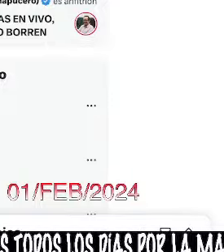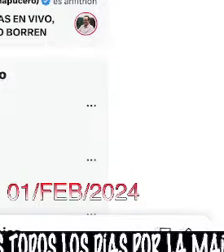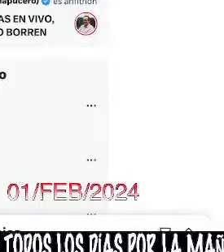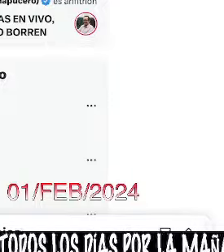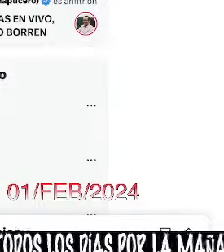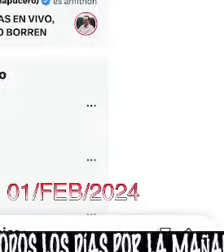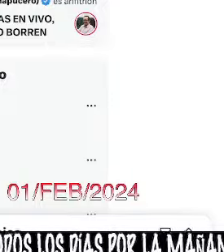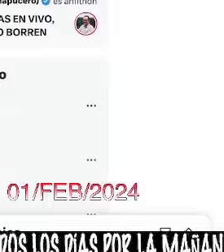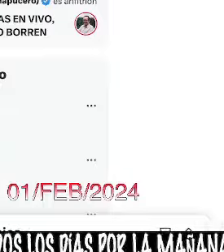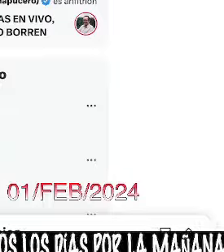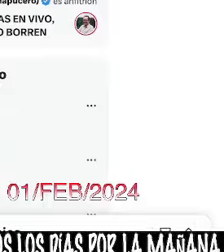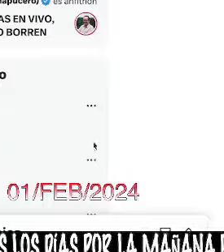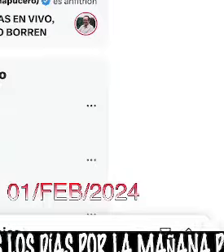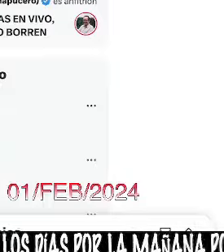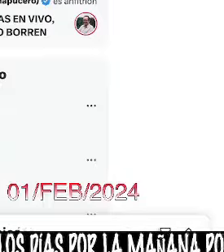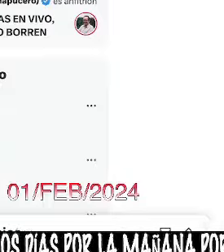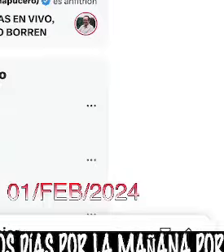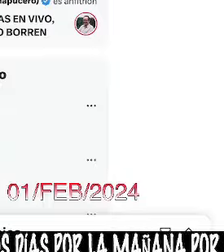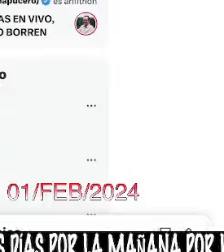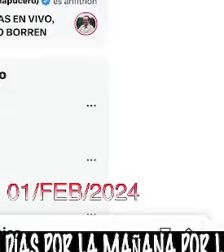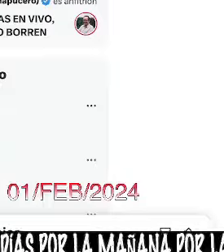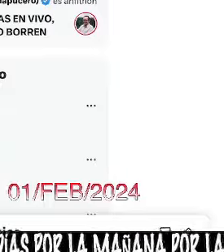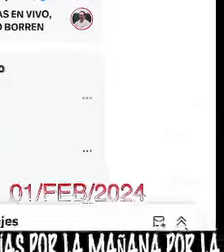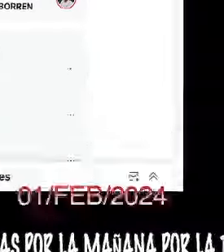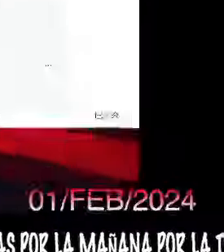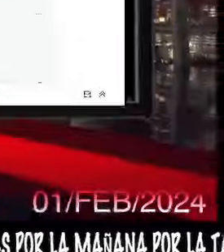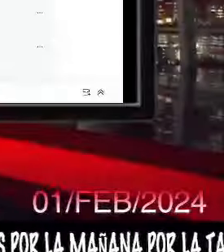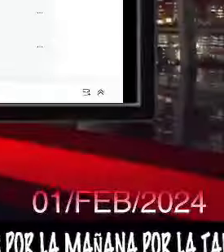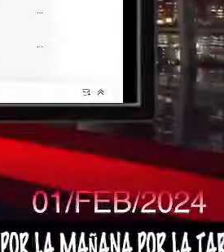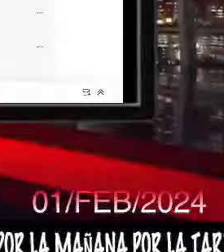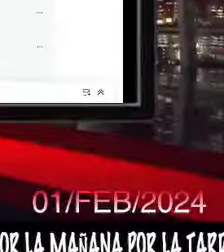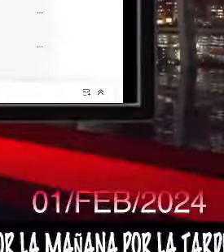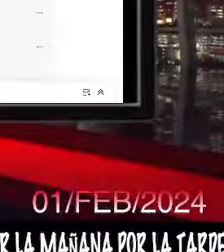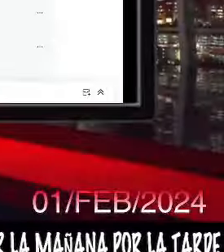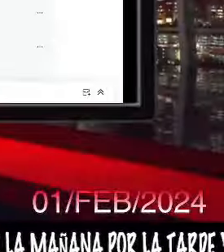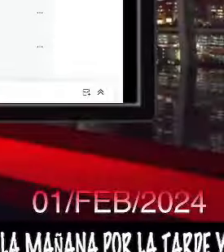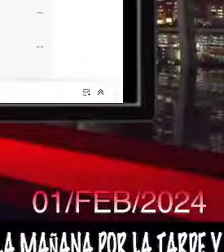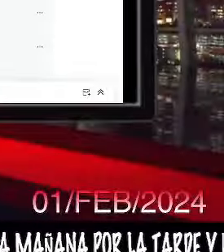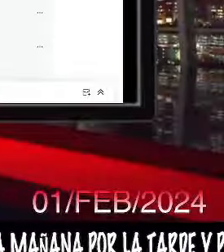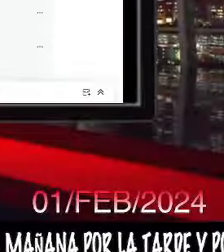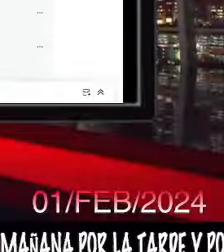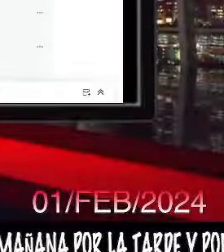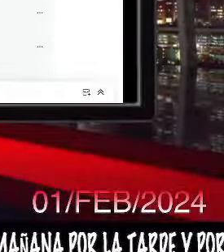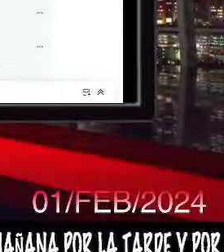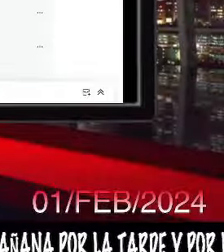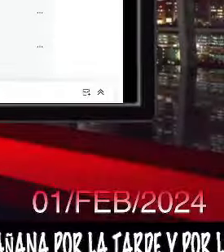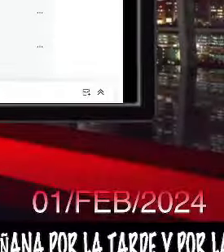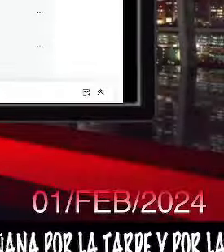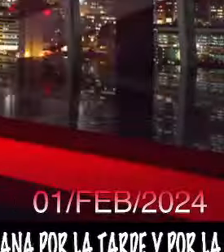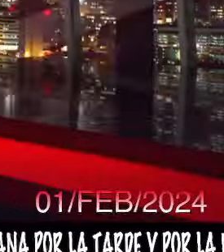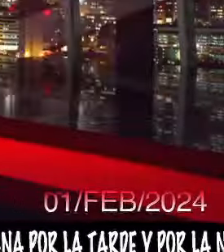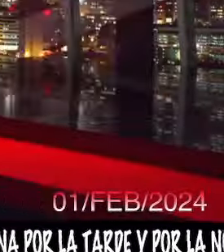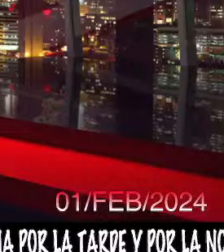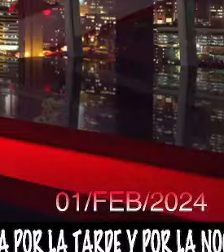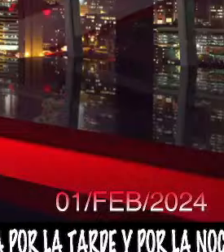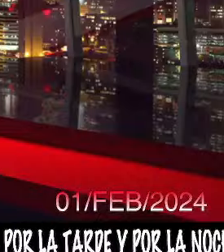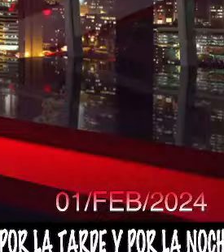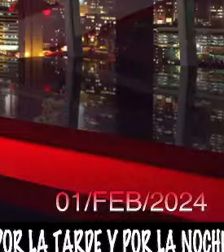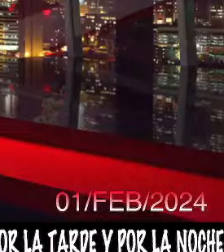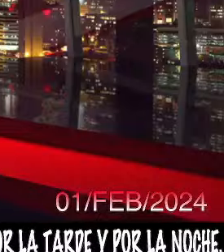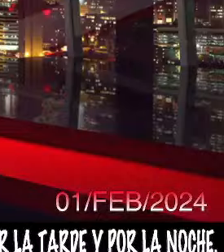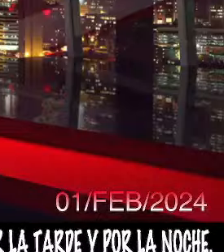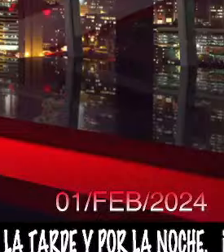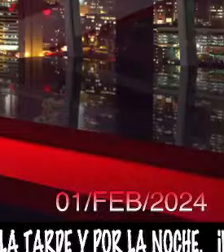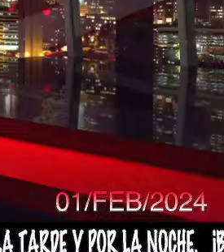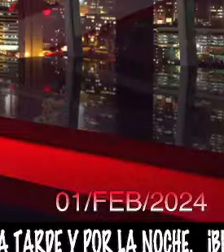Pues ya con su primera intervención el día de hoy. Y después también estoy sin enojar a la gente que se decía de izquierda. Estamos hablando del representante